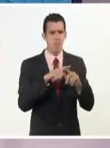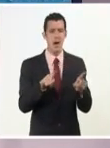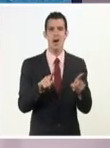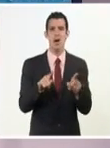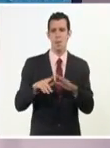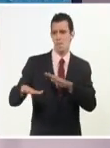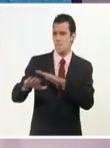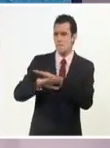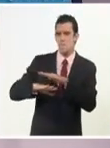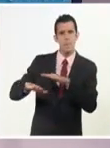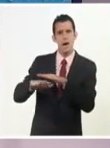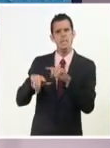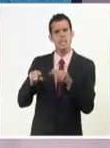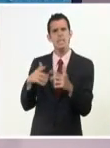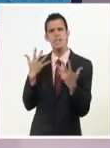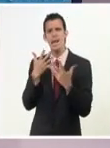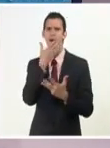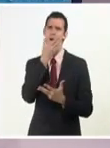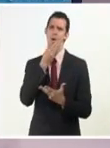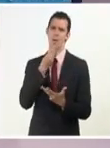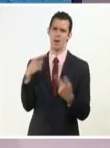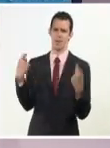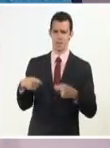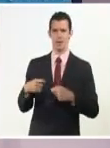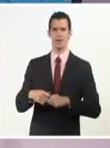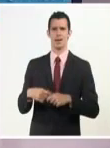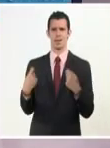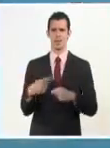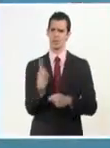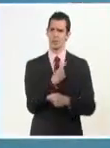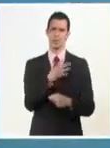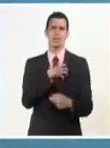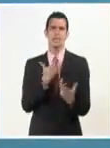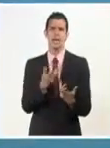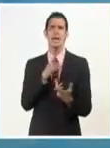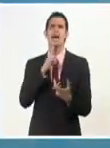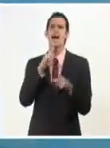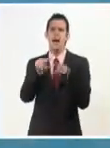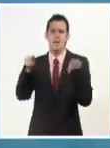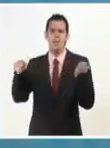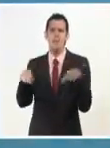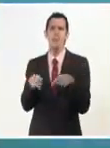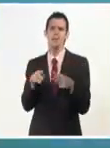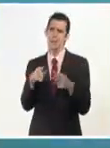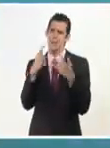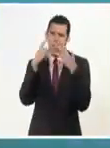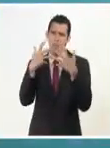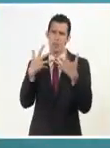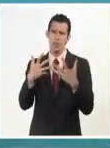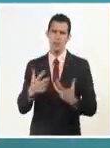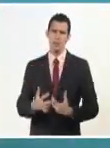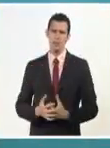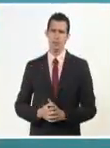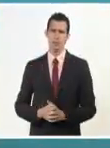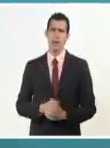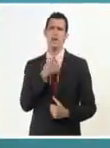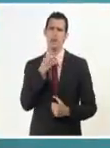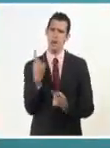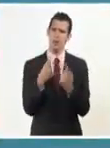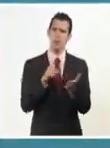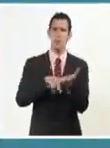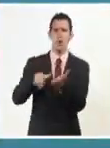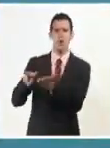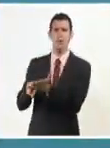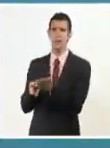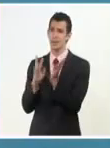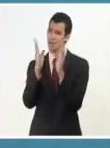exista esa cantera, obviamente, debemos tener piscinas. Y ese es un problema que en algunas provincias se va notando